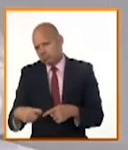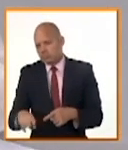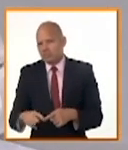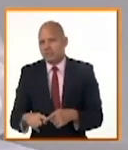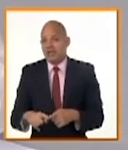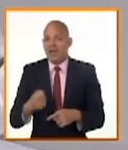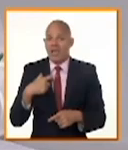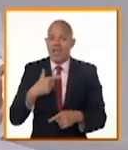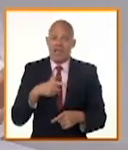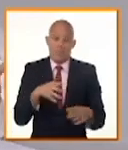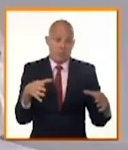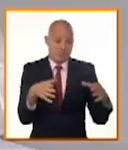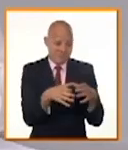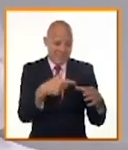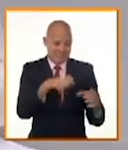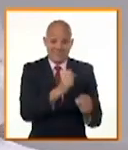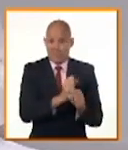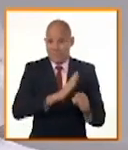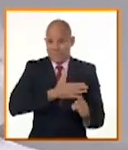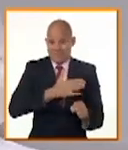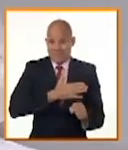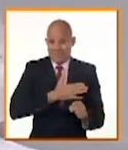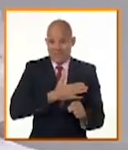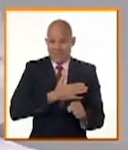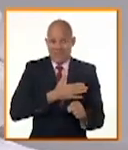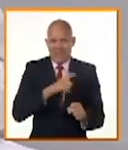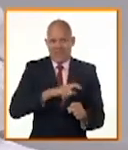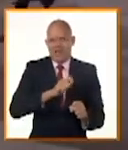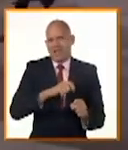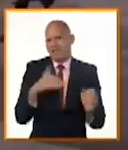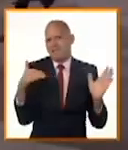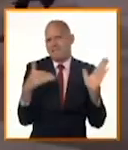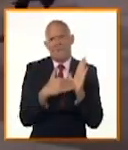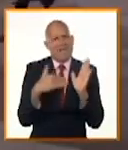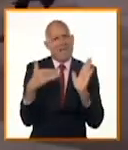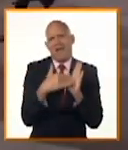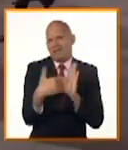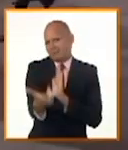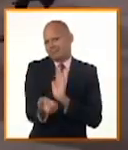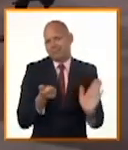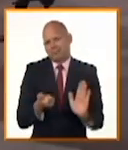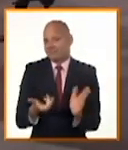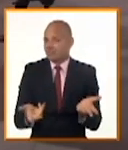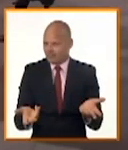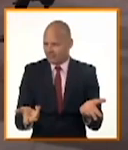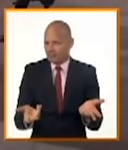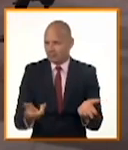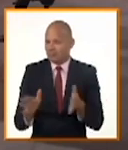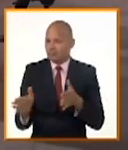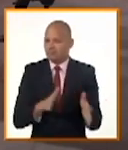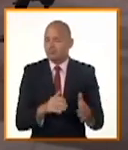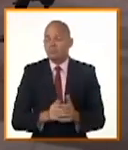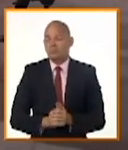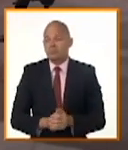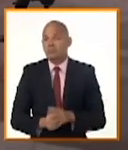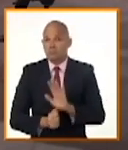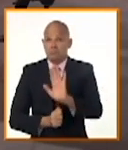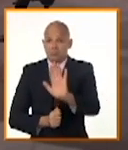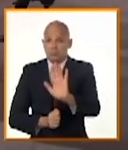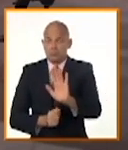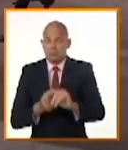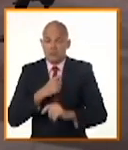no es la que y ahí decías los ejemplos no también los tenemos no no Yo por ejemplo estuve una noche en un cajero y